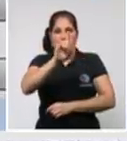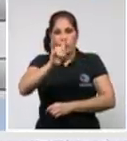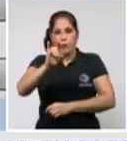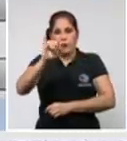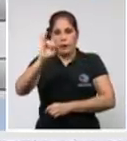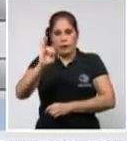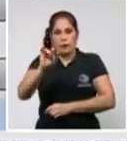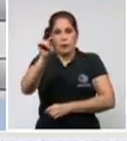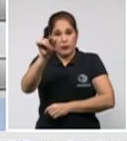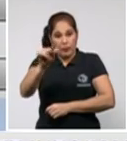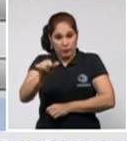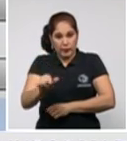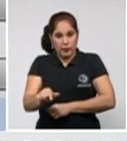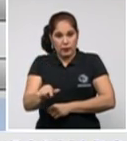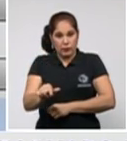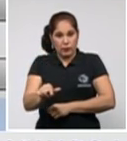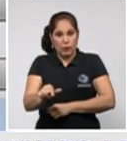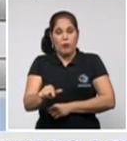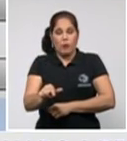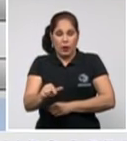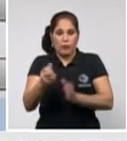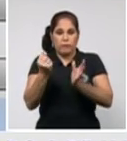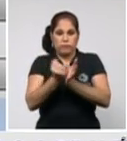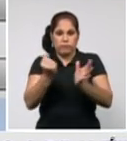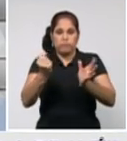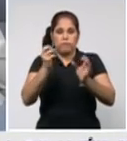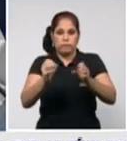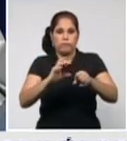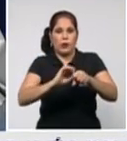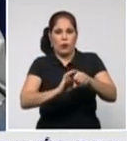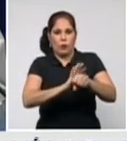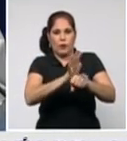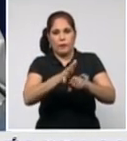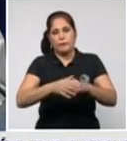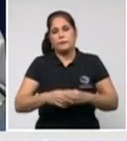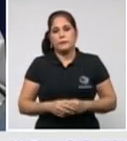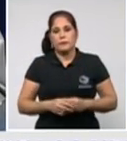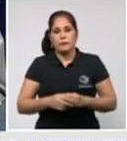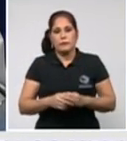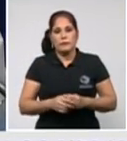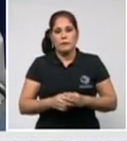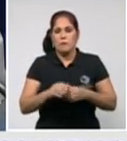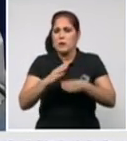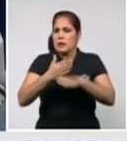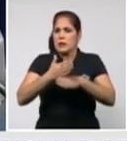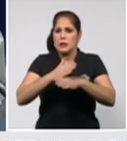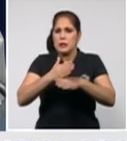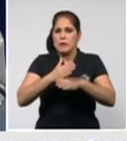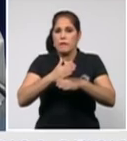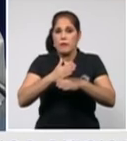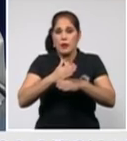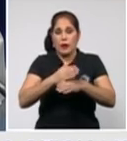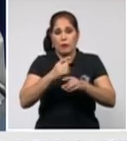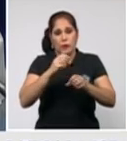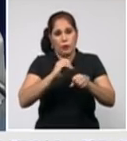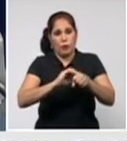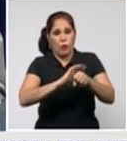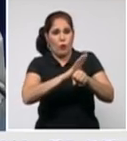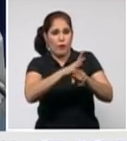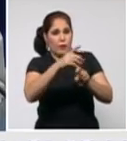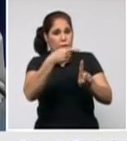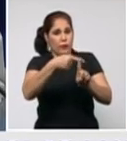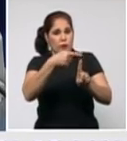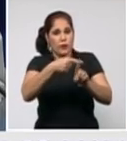5.597 personas con la COVID-19. Eso da una positividad de las muestras de un